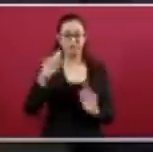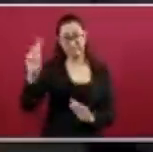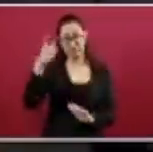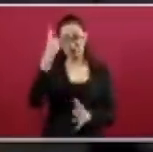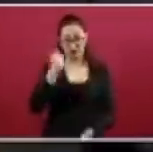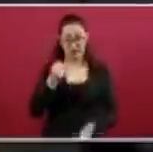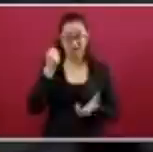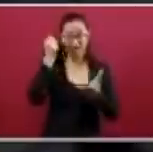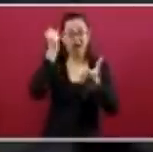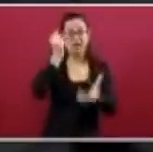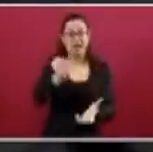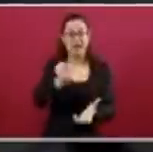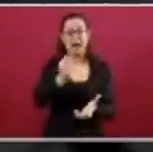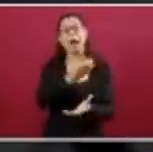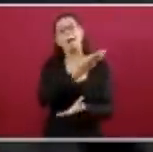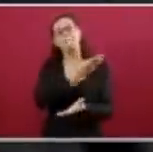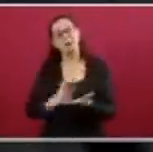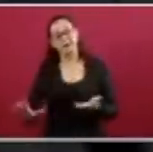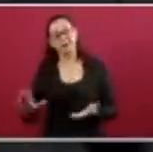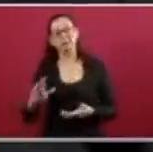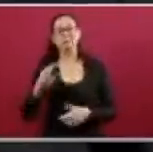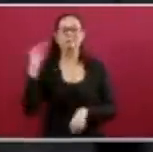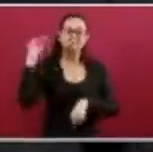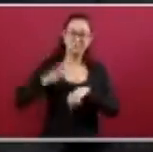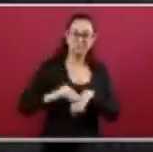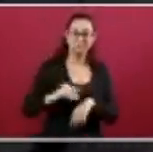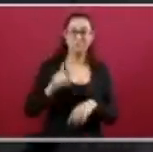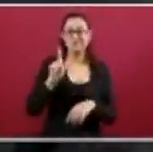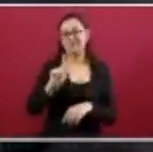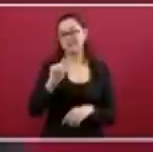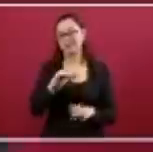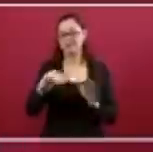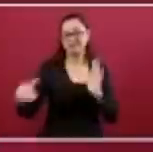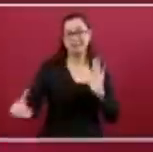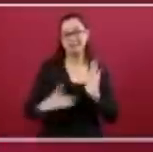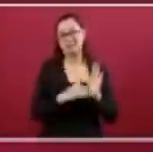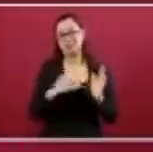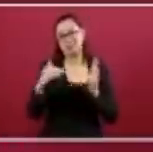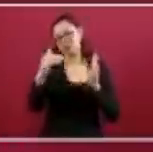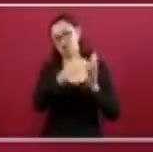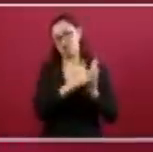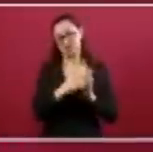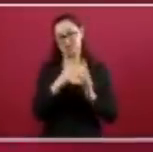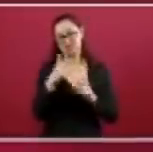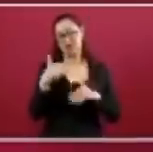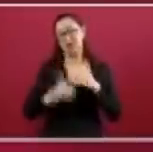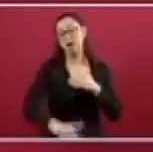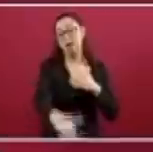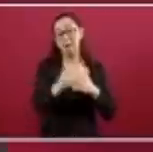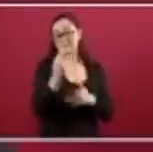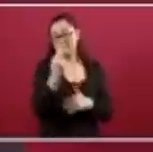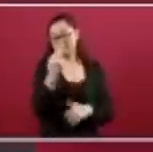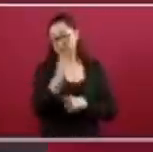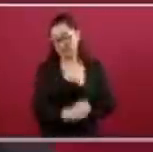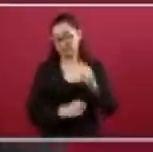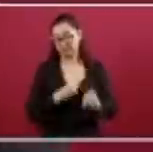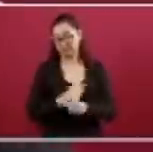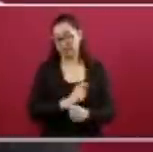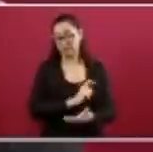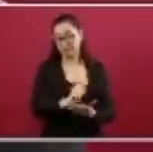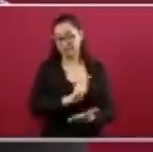pagar cerca de 70,000 millones en 25 años. Por este alquiler llevamos pagados